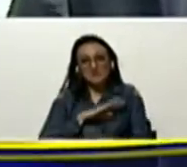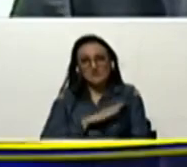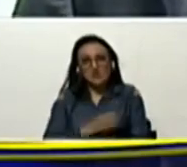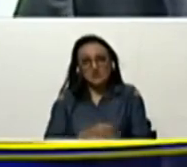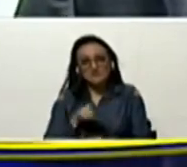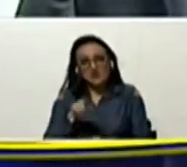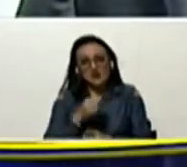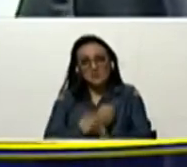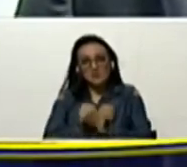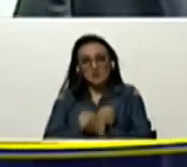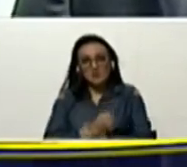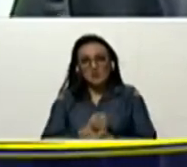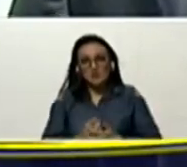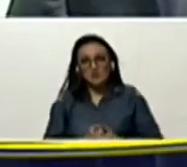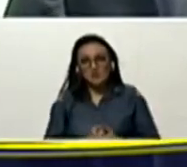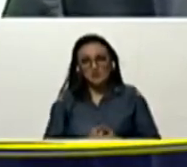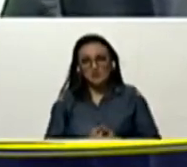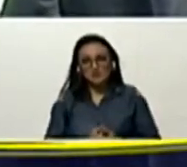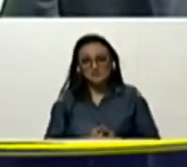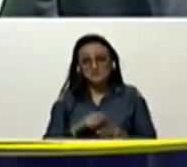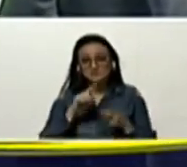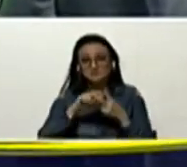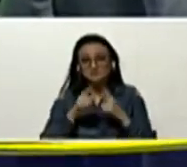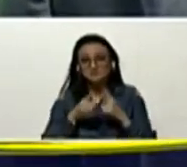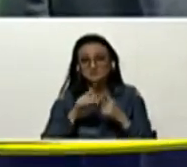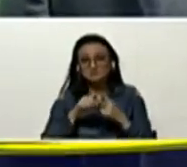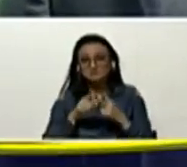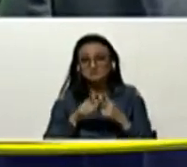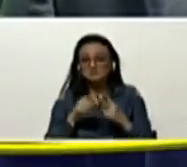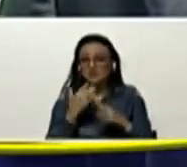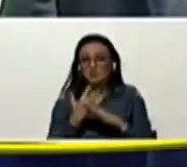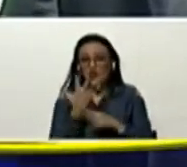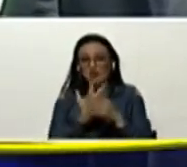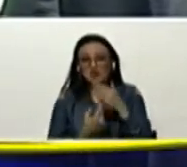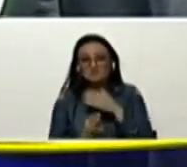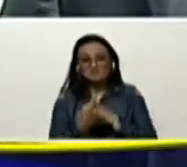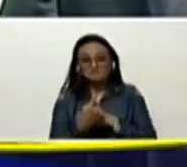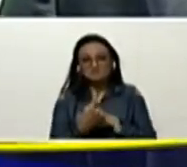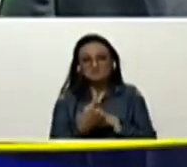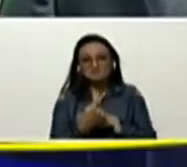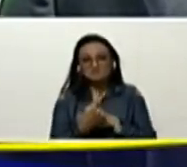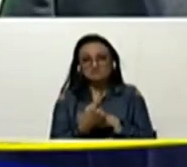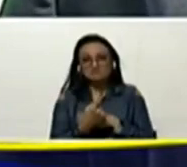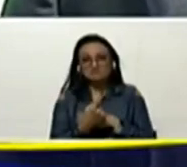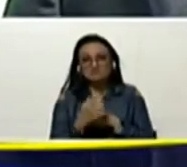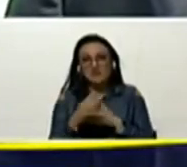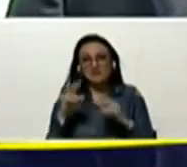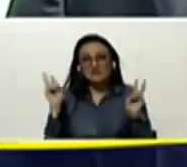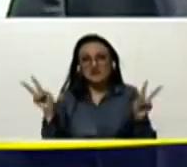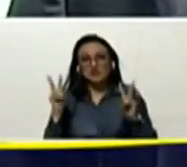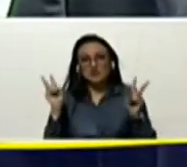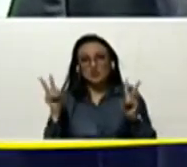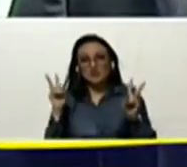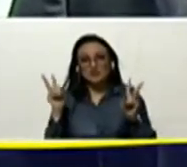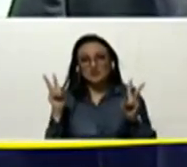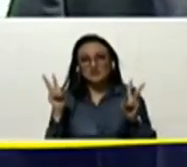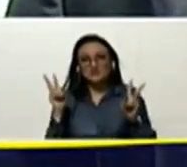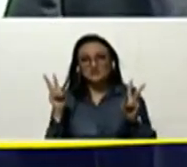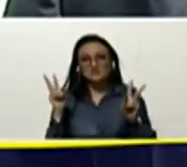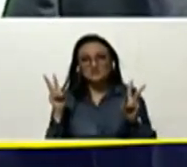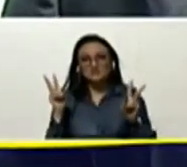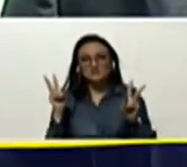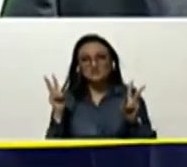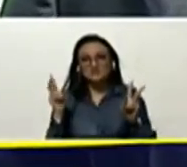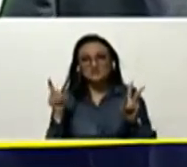del amor. Han sido las dos, así como un binomio que nos han llevado a la victoria.